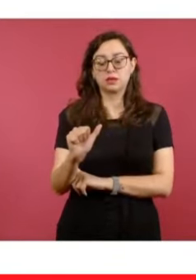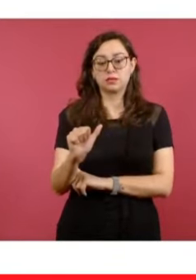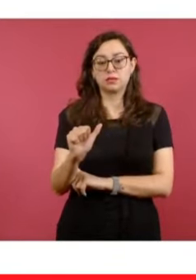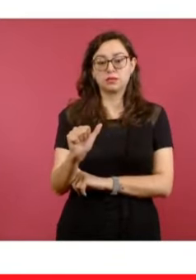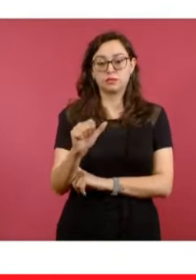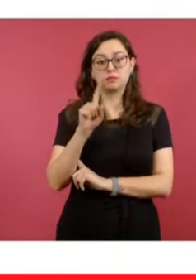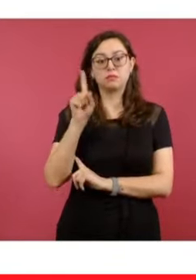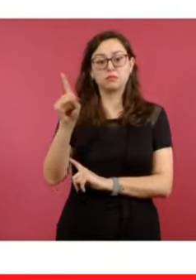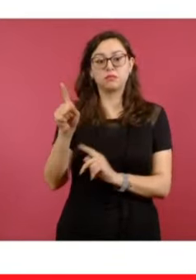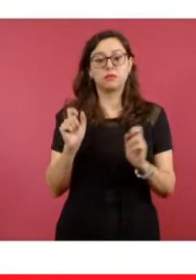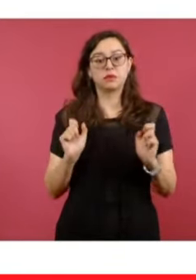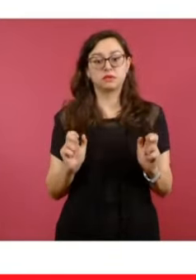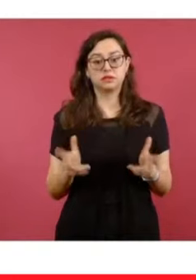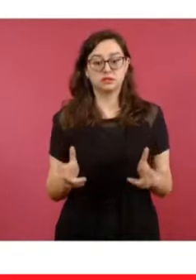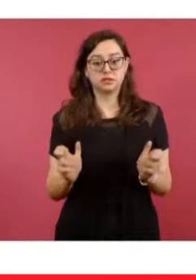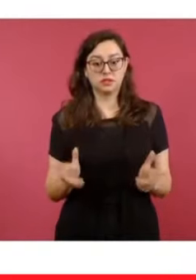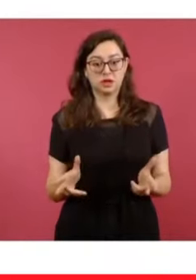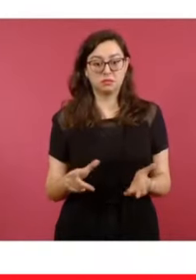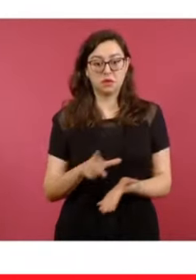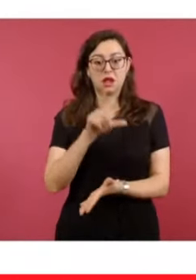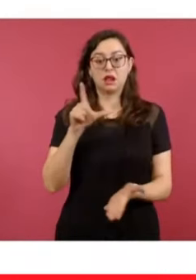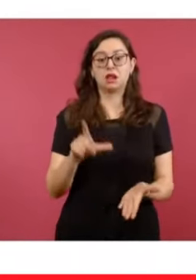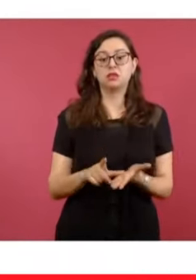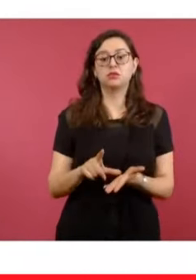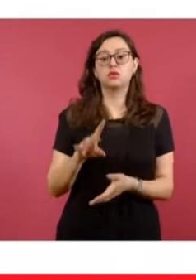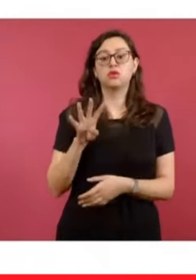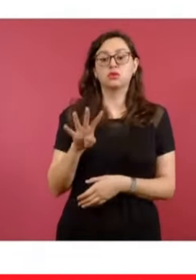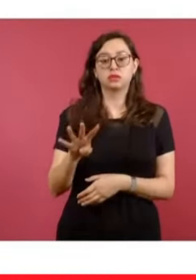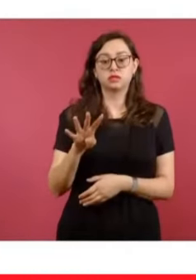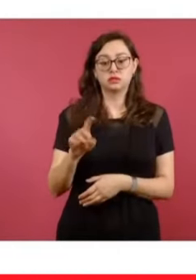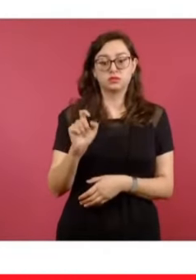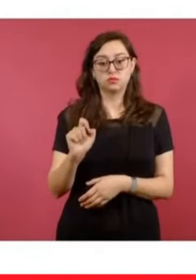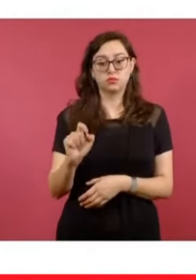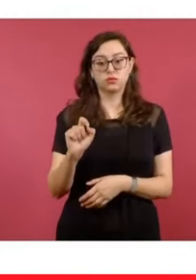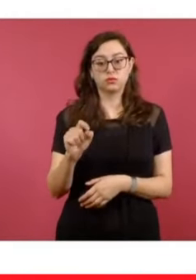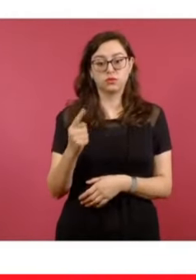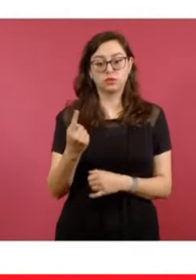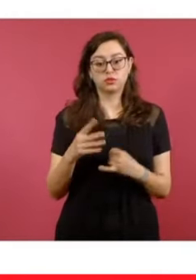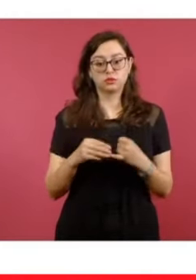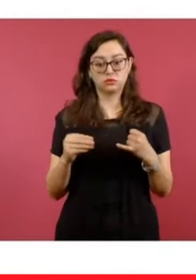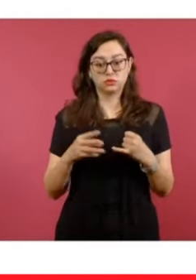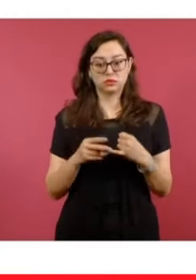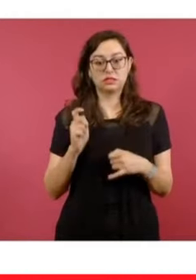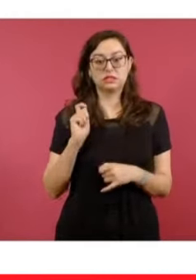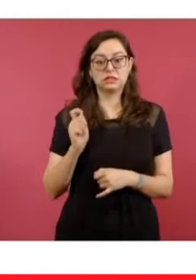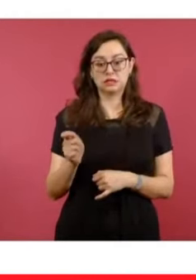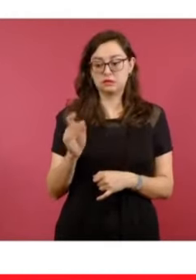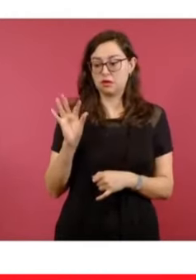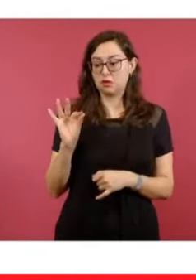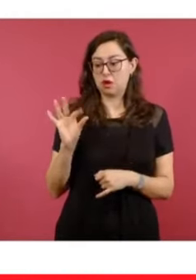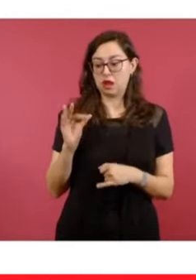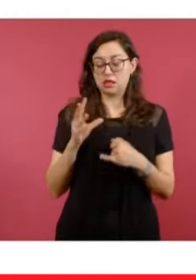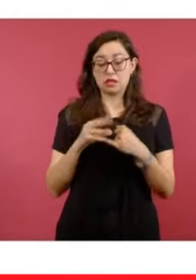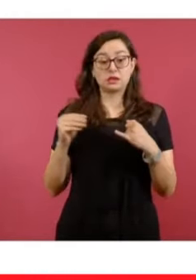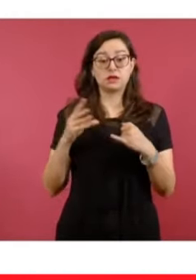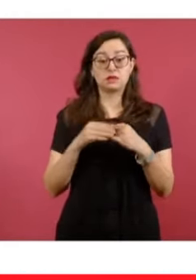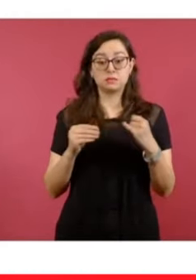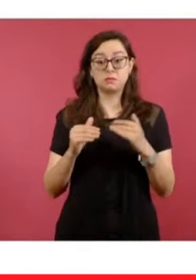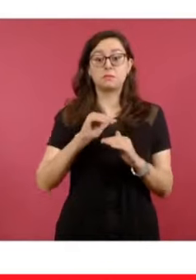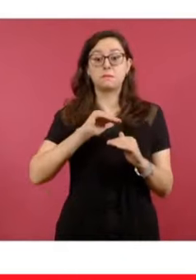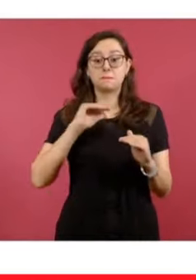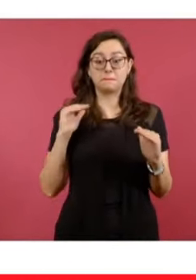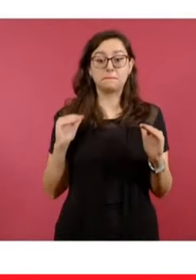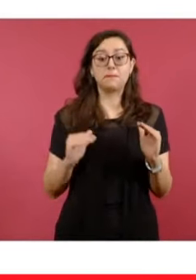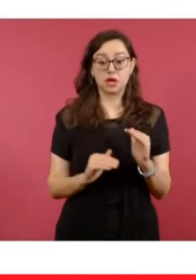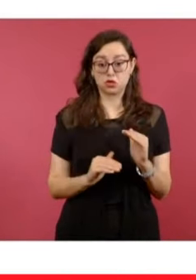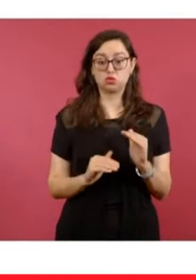cintalapa allí en Chiapas ofrecieron el litro únicamente en 19 pes con21 cavos casi 40 centavos debajo de